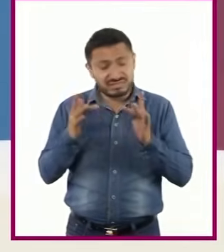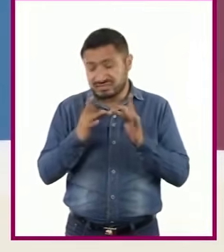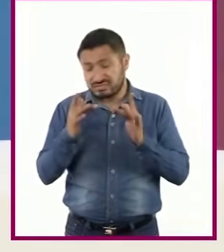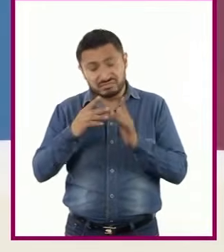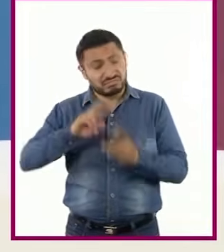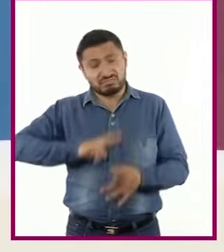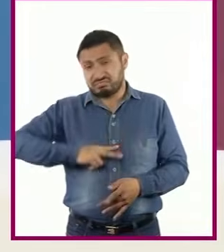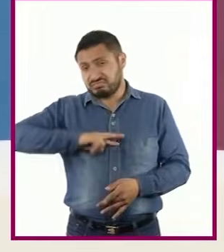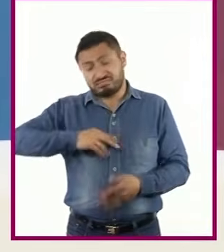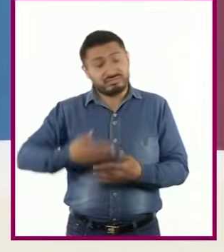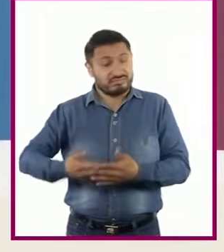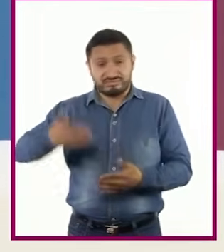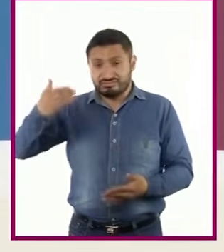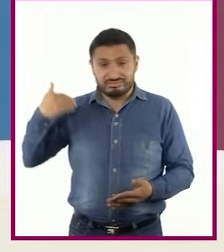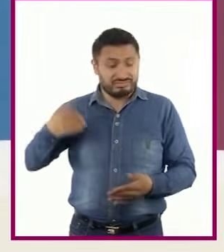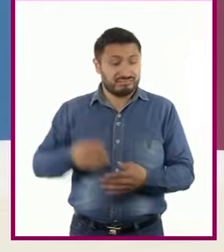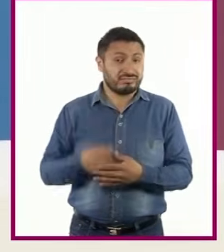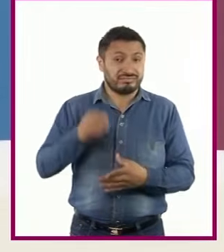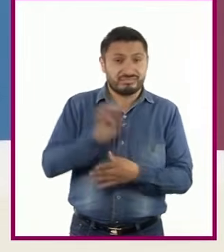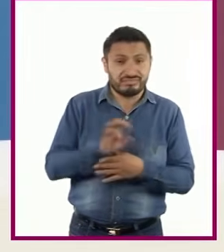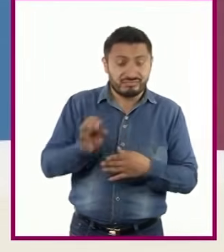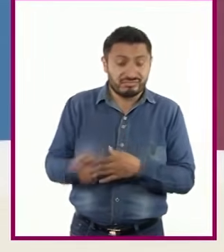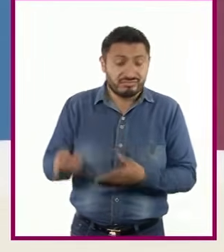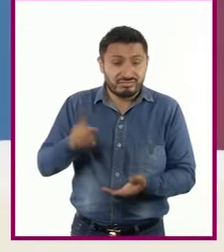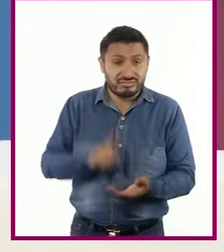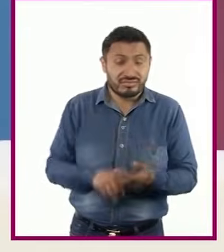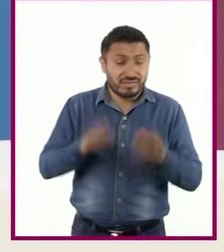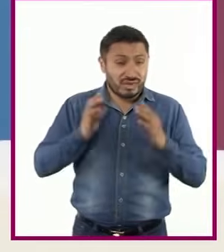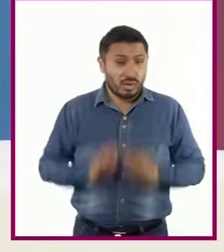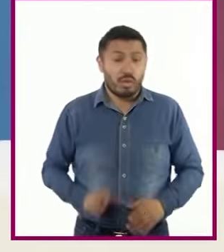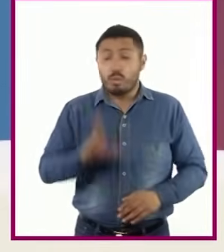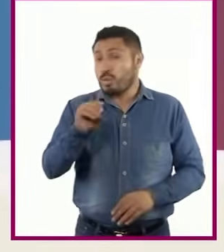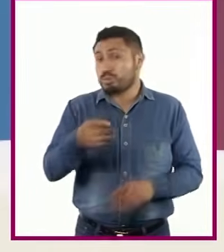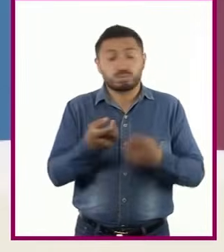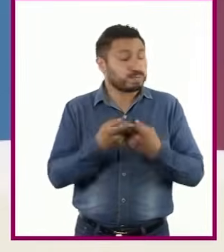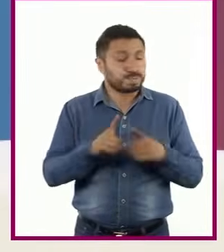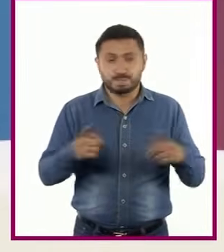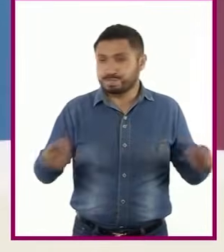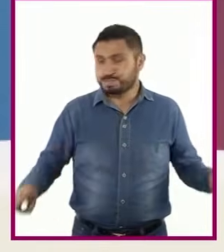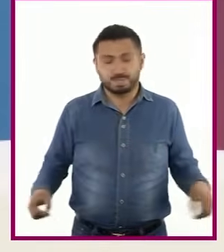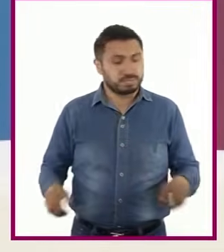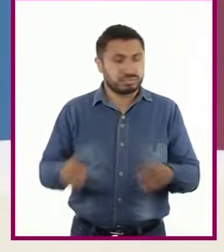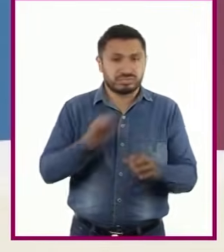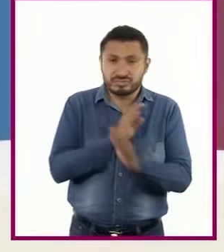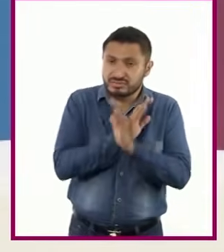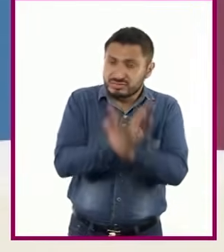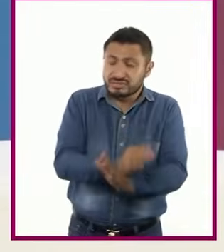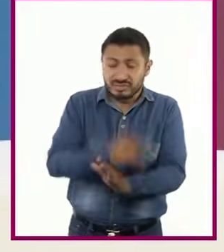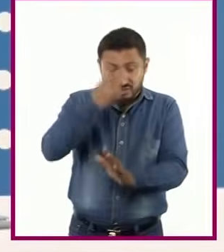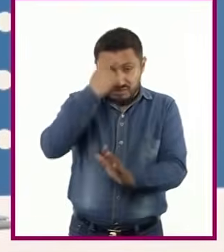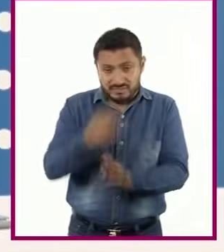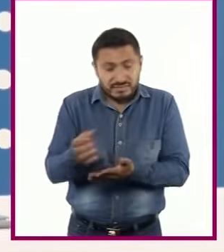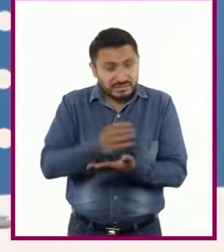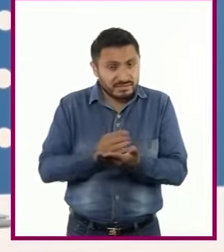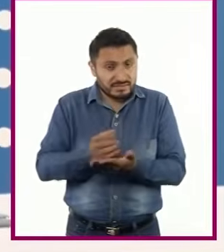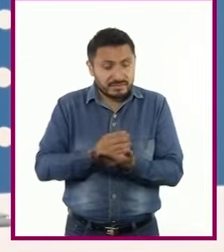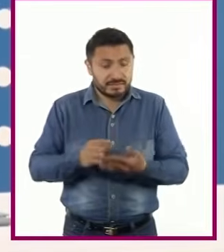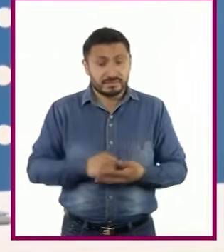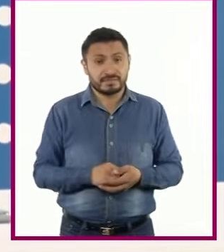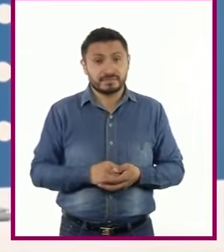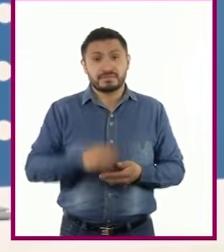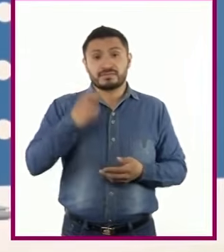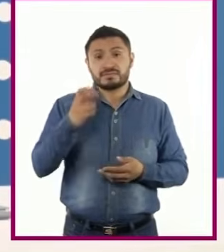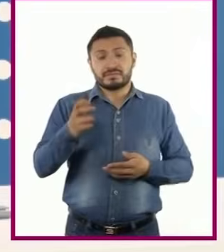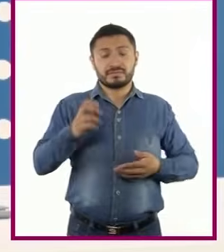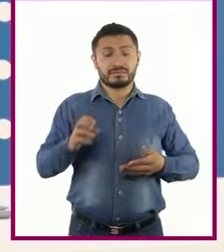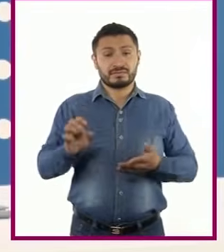que provoca la viruela, sus organismos no habían desarrollado anticuerpos para combatirlo. Este